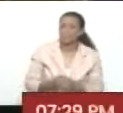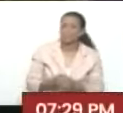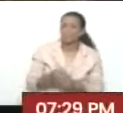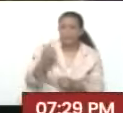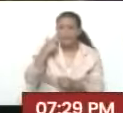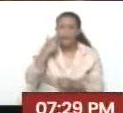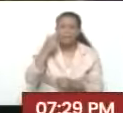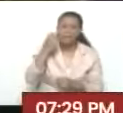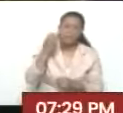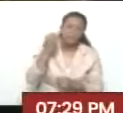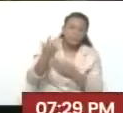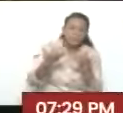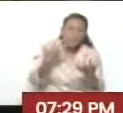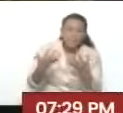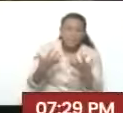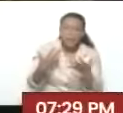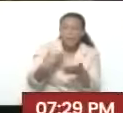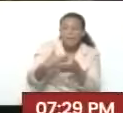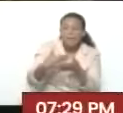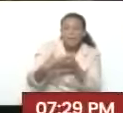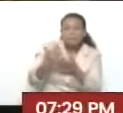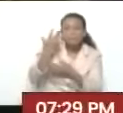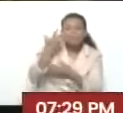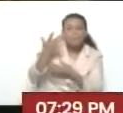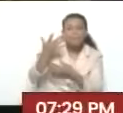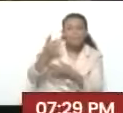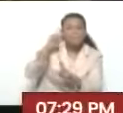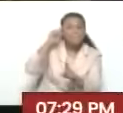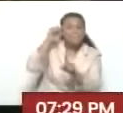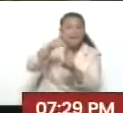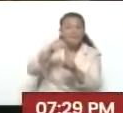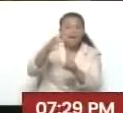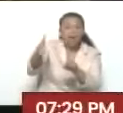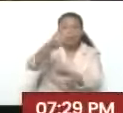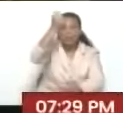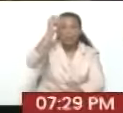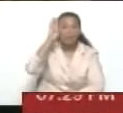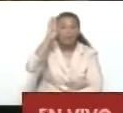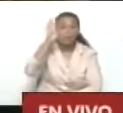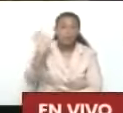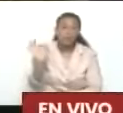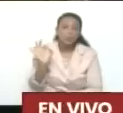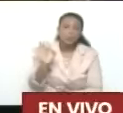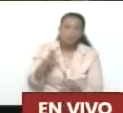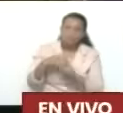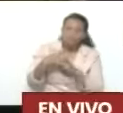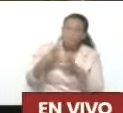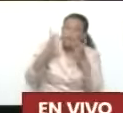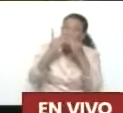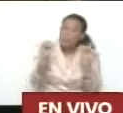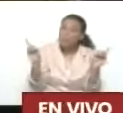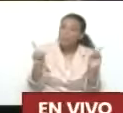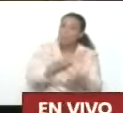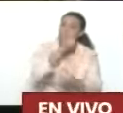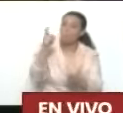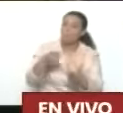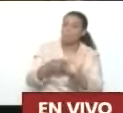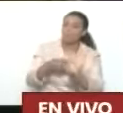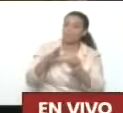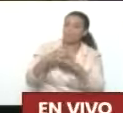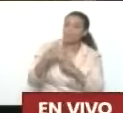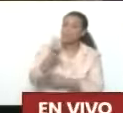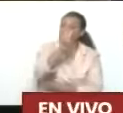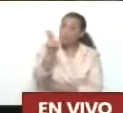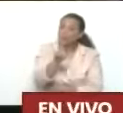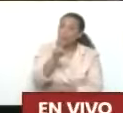Así creo que hay que plantearse grandes metas hacia el futuro para democratizar el uso de las